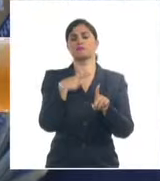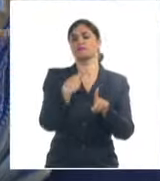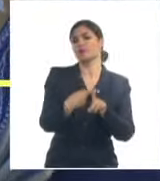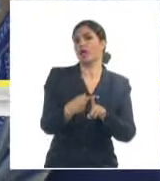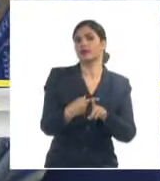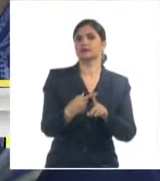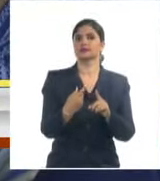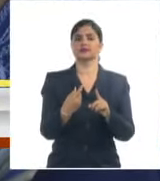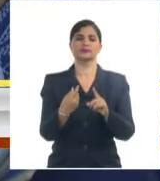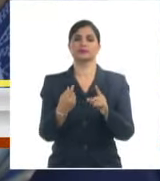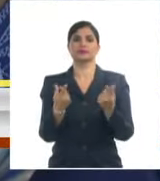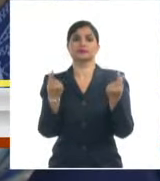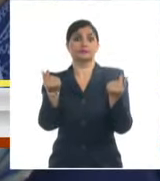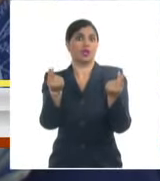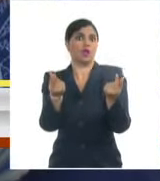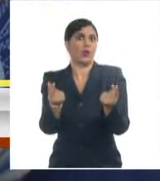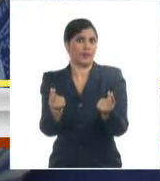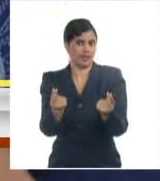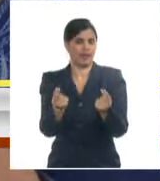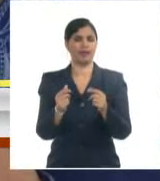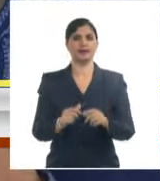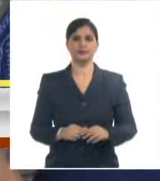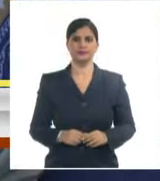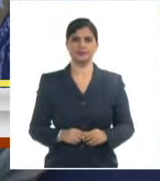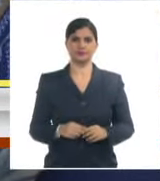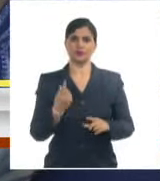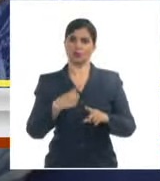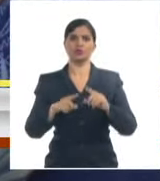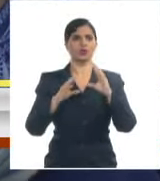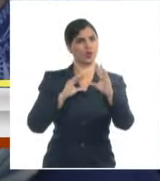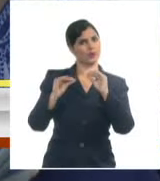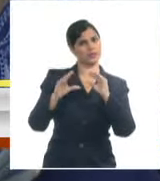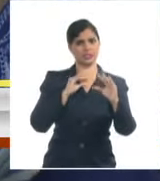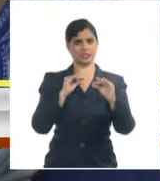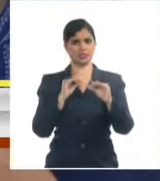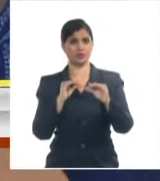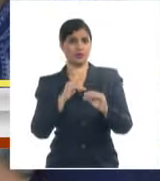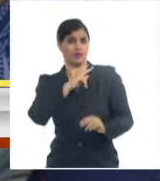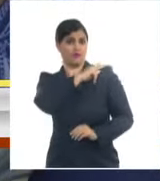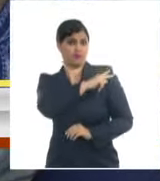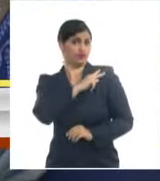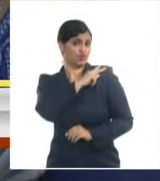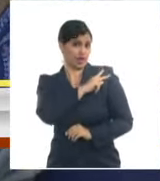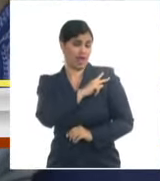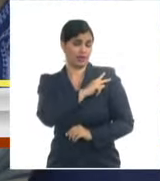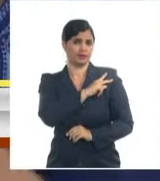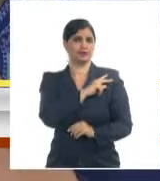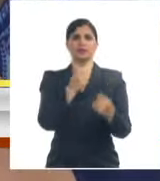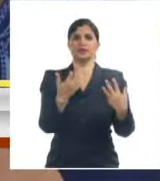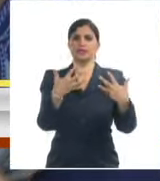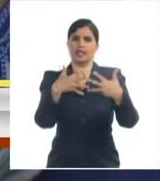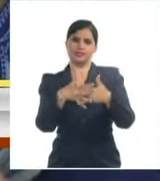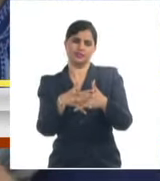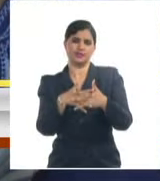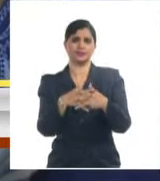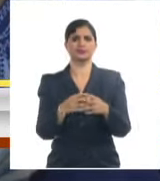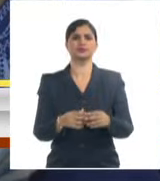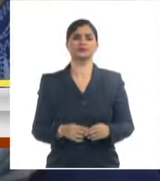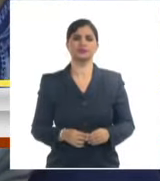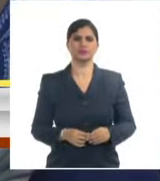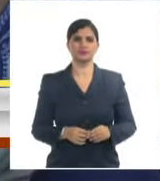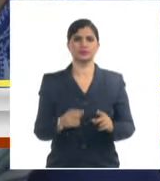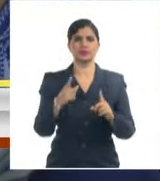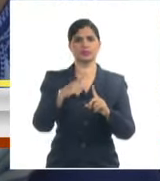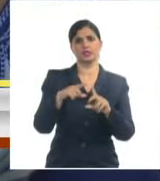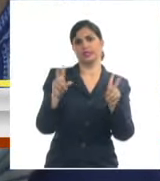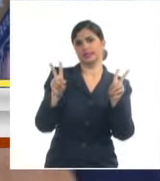ámbito monetario, al igual que la conversación que tenemos que tener respecto a cómo los temas